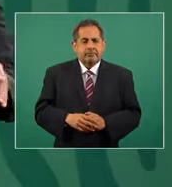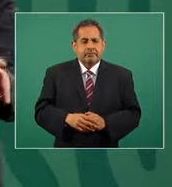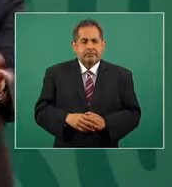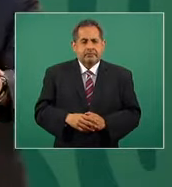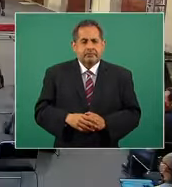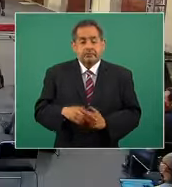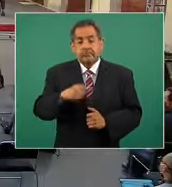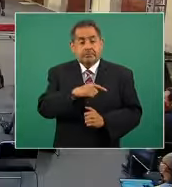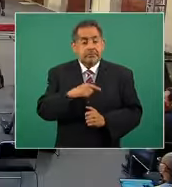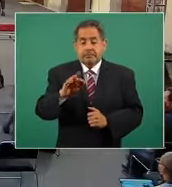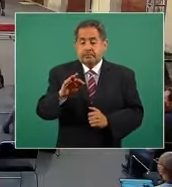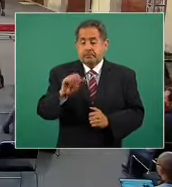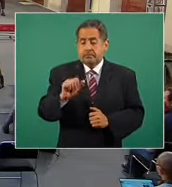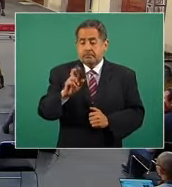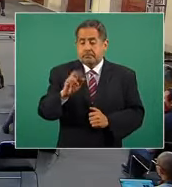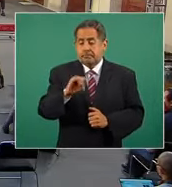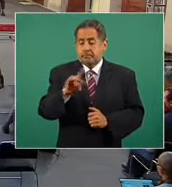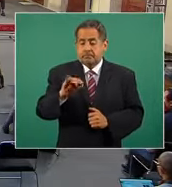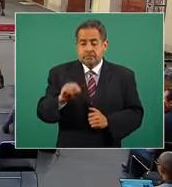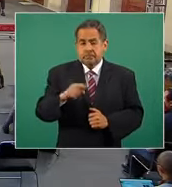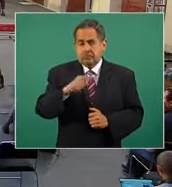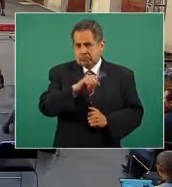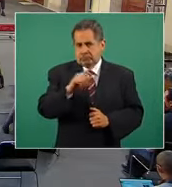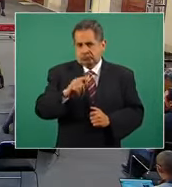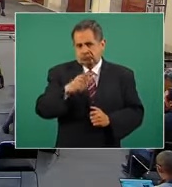Porque Fabricio es un escritor,